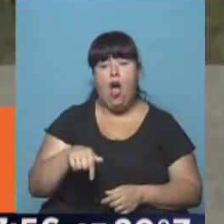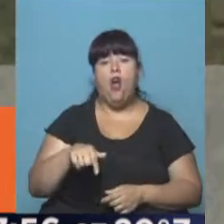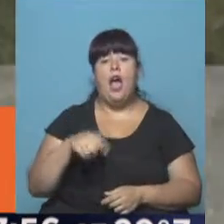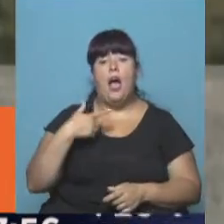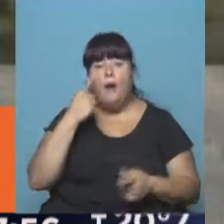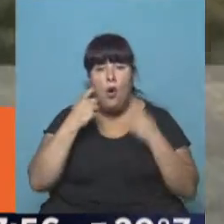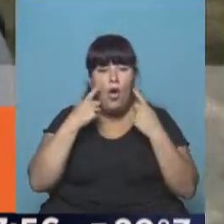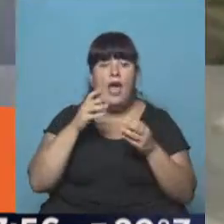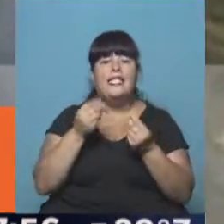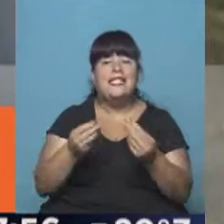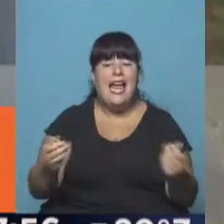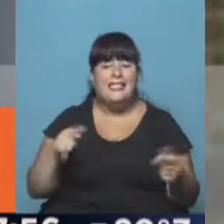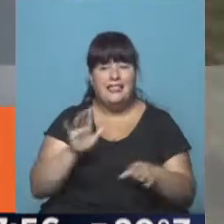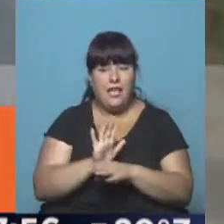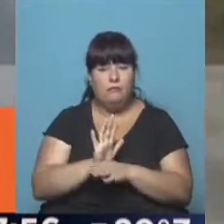haciendo guardia de ceniza.